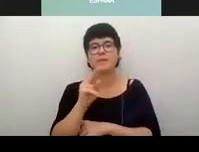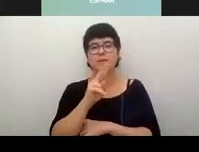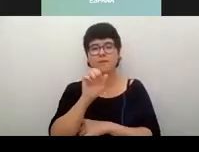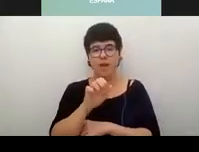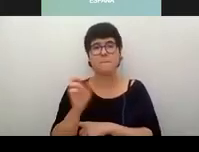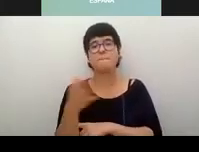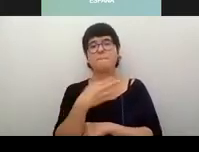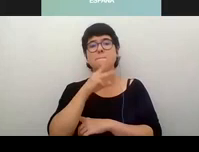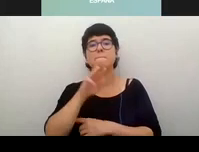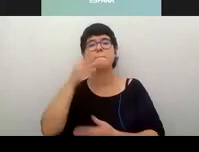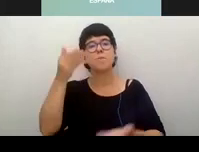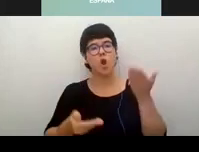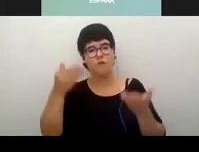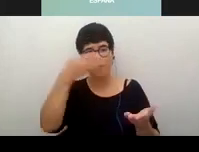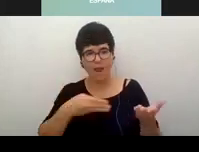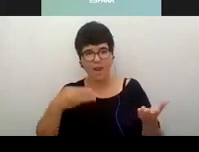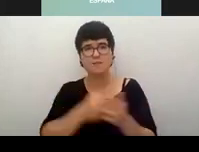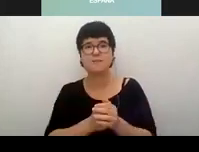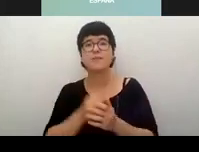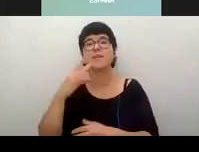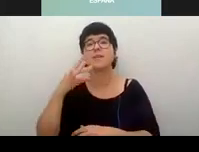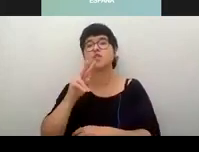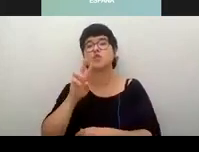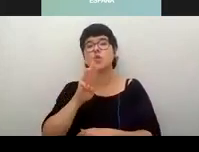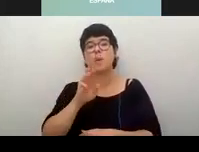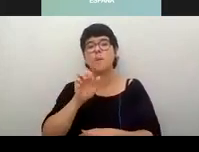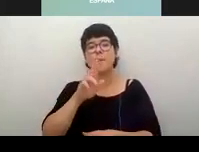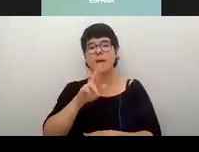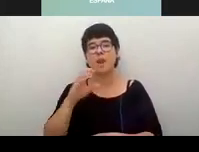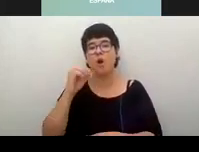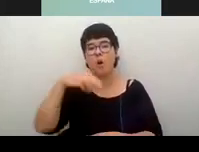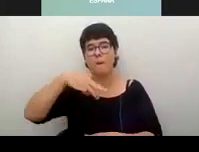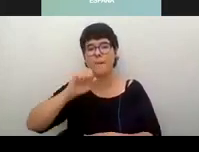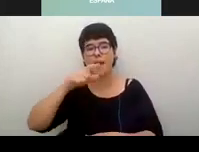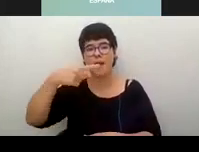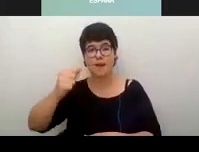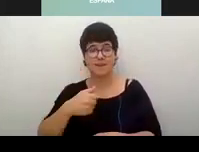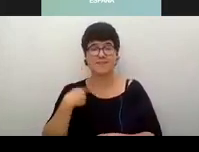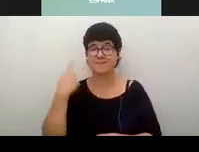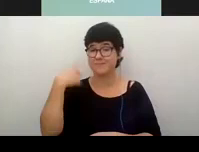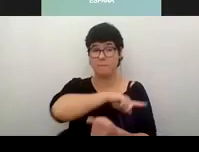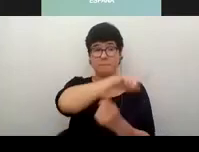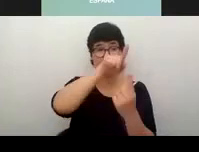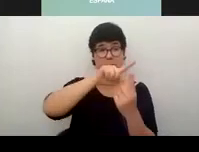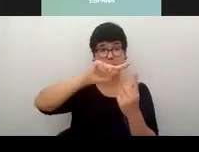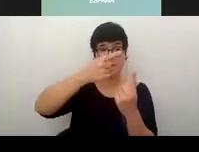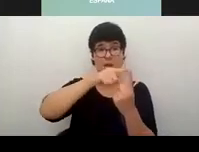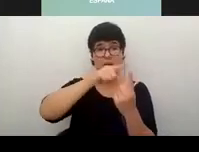otro webinar. Como sabéis, Vita Active pues, son proteínas